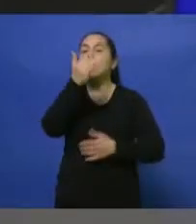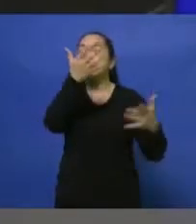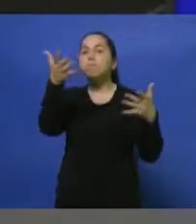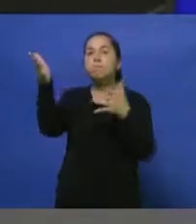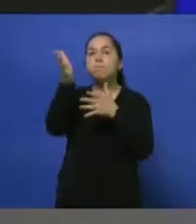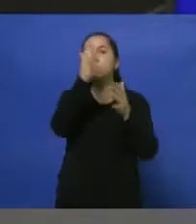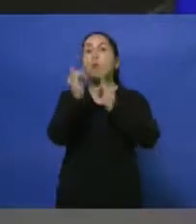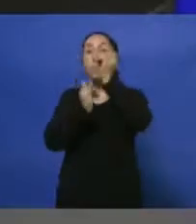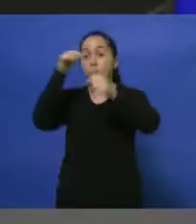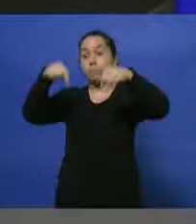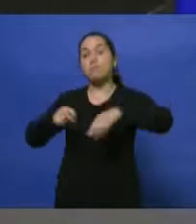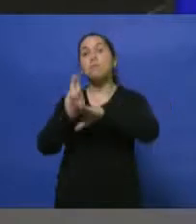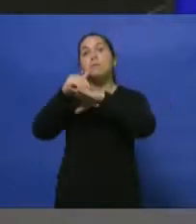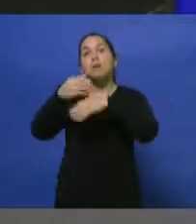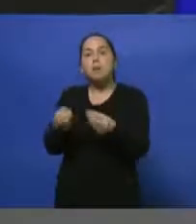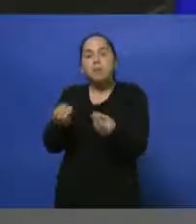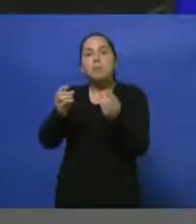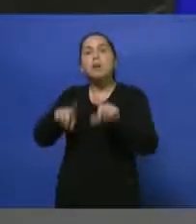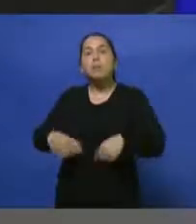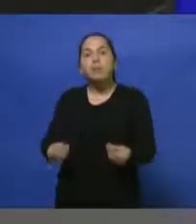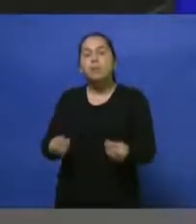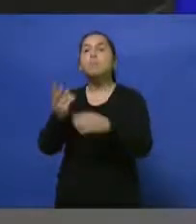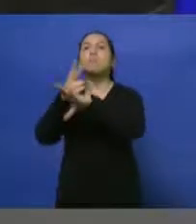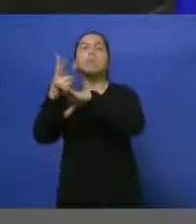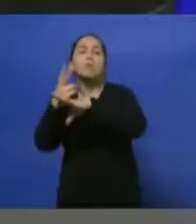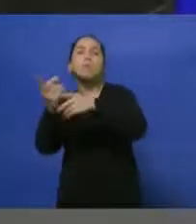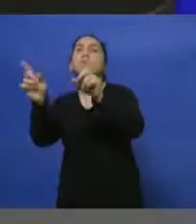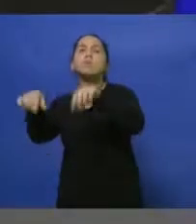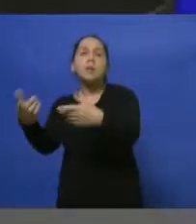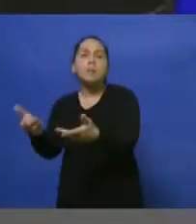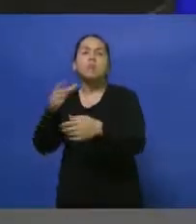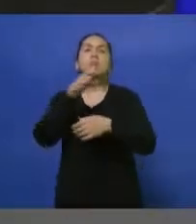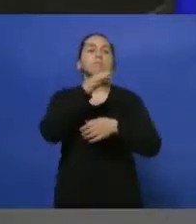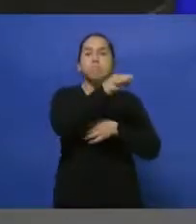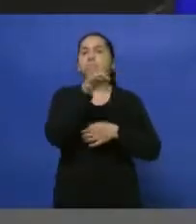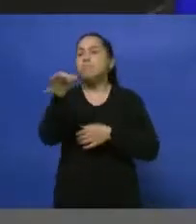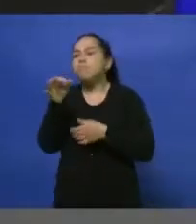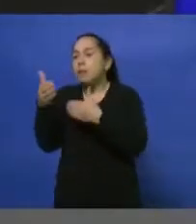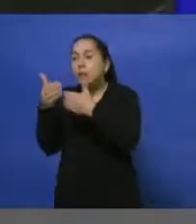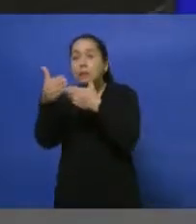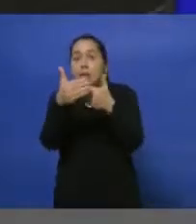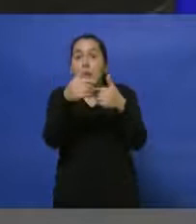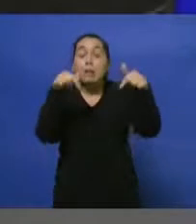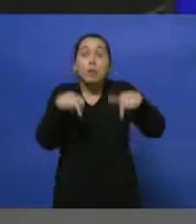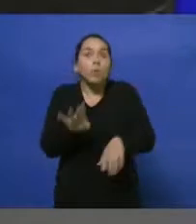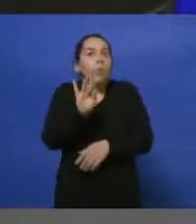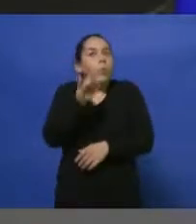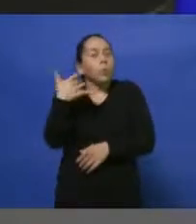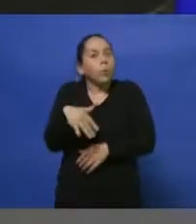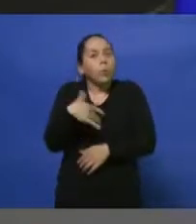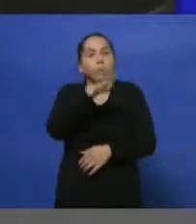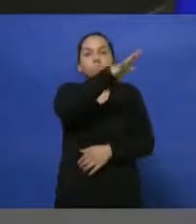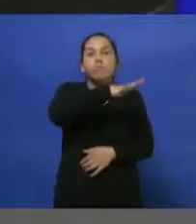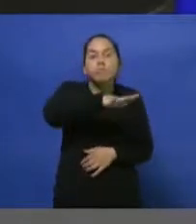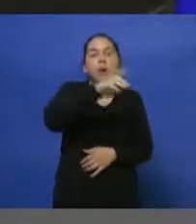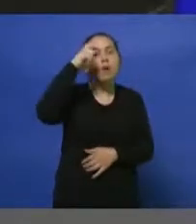María, ya te vamos a contar lo que pasó en Villanueva. Hablando de localidades cercanas, quien más complicaciones tuvo fue Etruria, donde